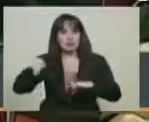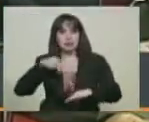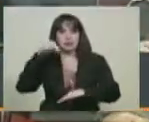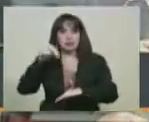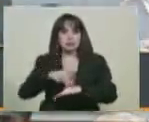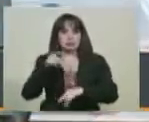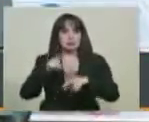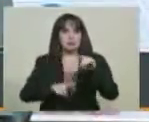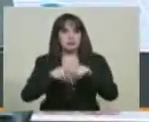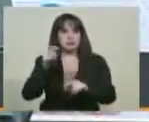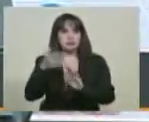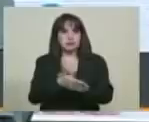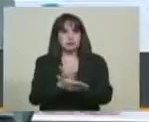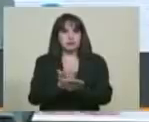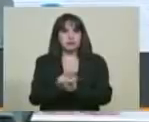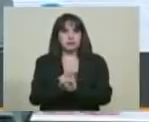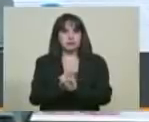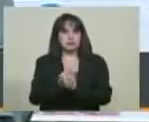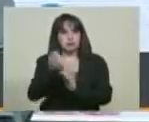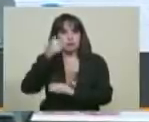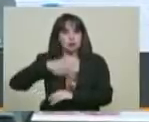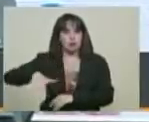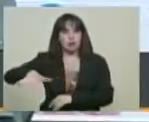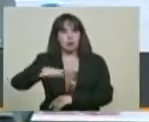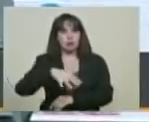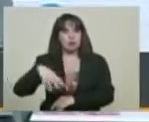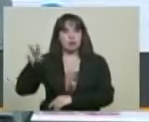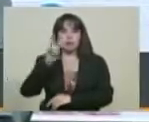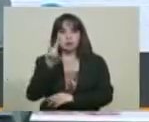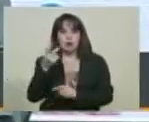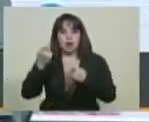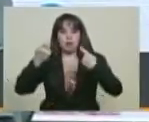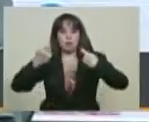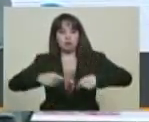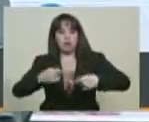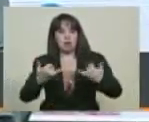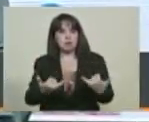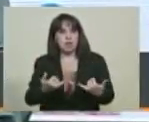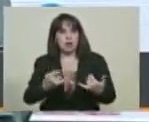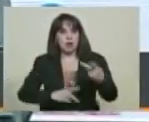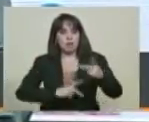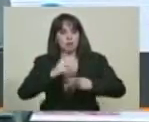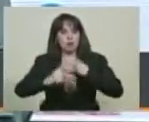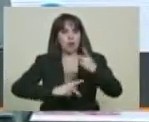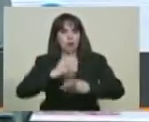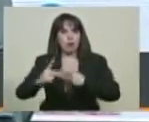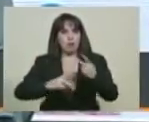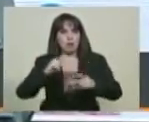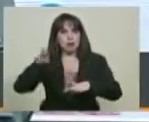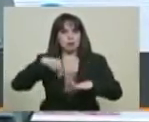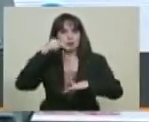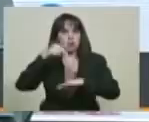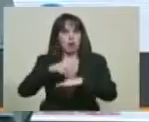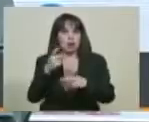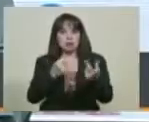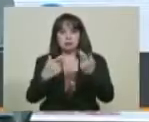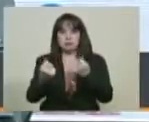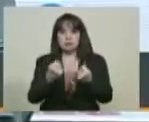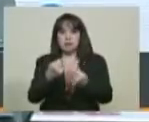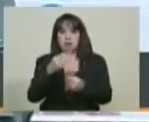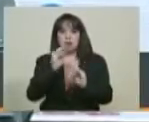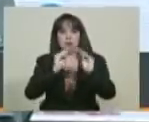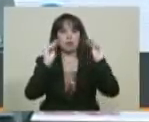gran esperanza en el pueblo venezolano que va a apostar por el éxito del programa de recuperación económica, y llamo a la